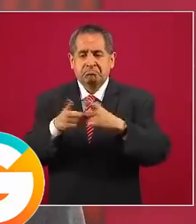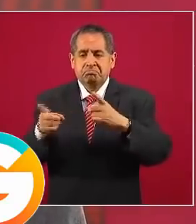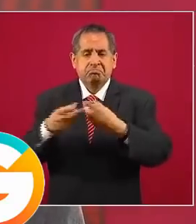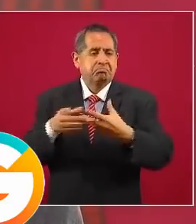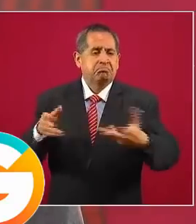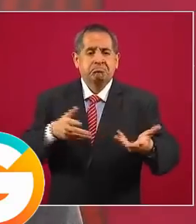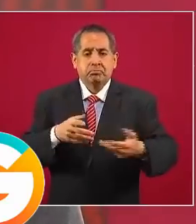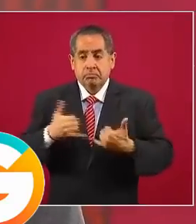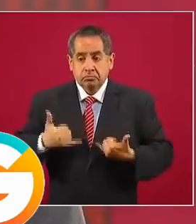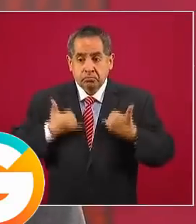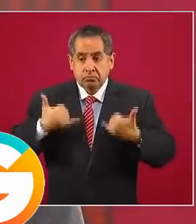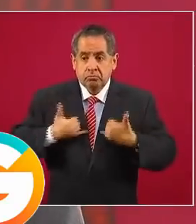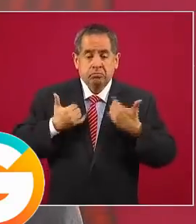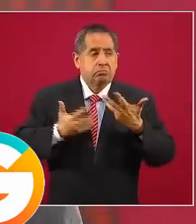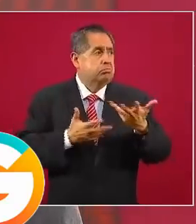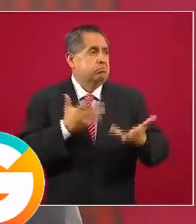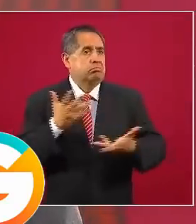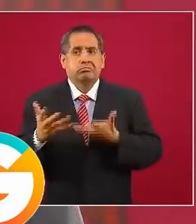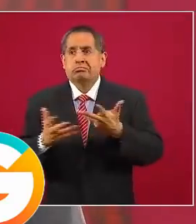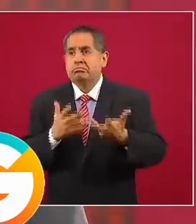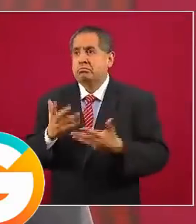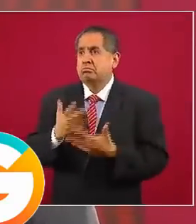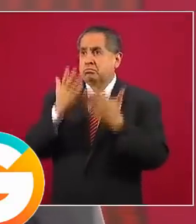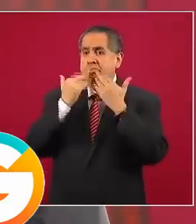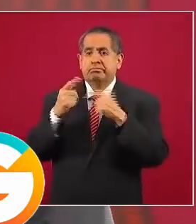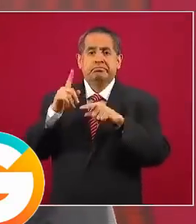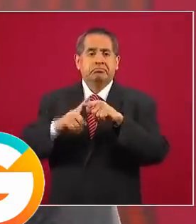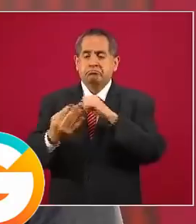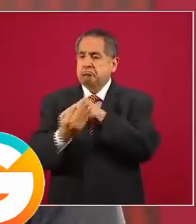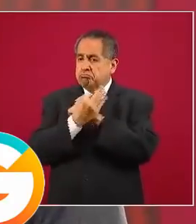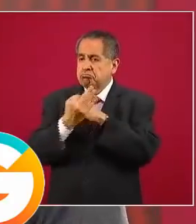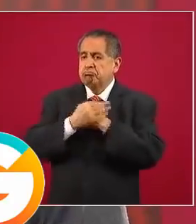Y los jóvenes se crearon sin tutela,